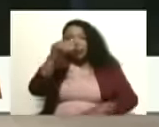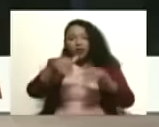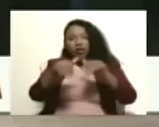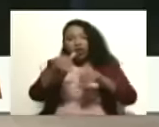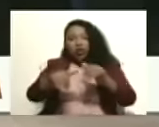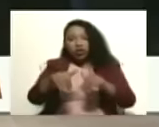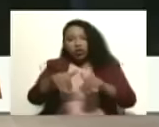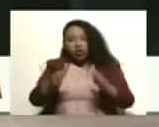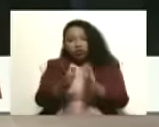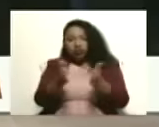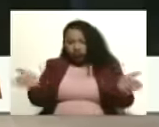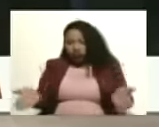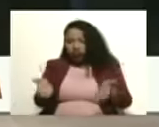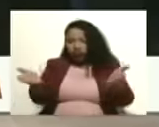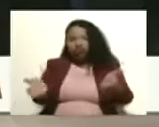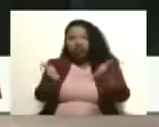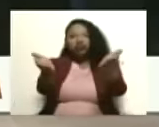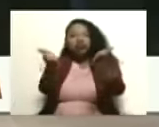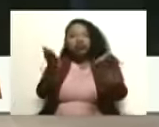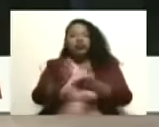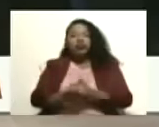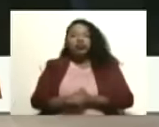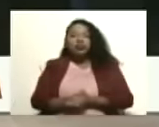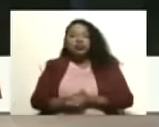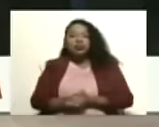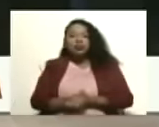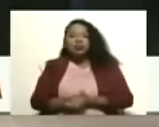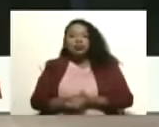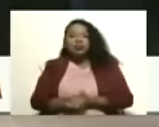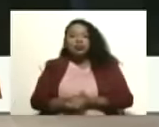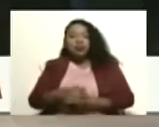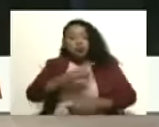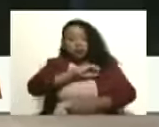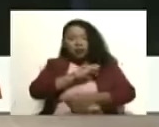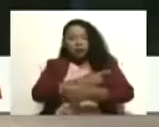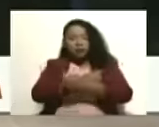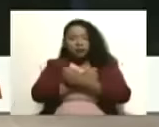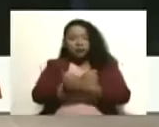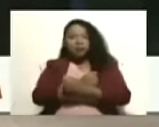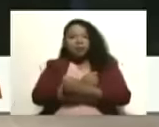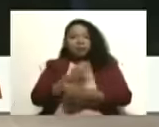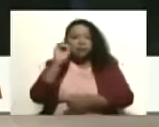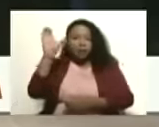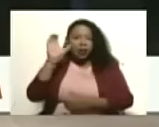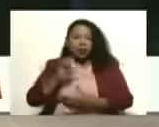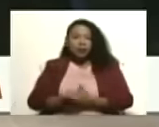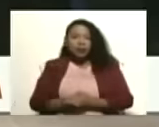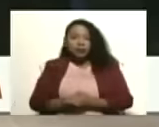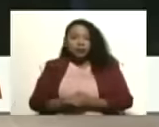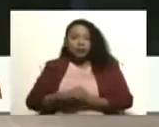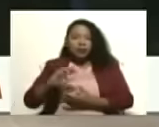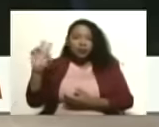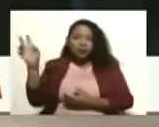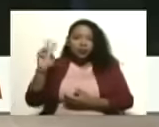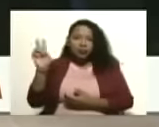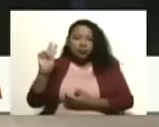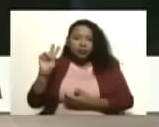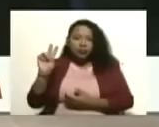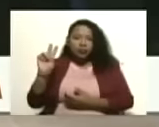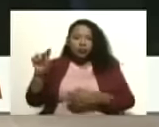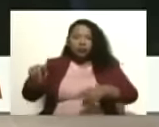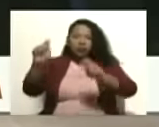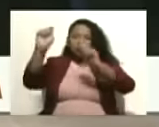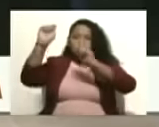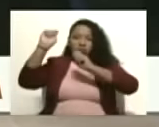referendo consultivo del 3 de diciembre con fuerza y amor por nuestra patria, por Venezuela y por el